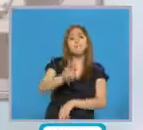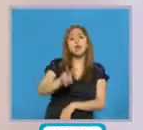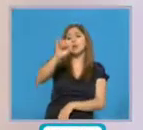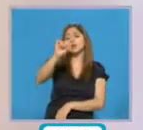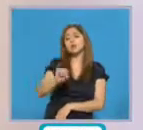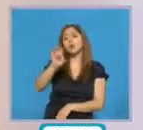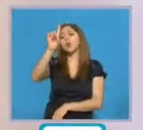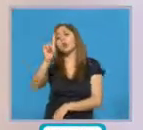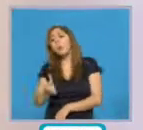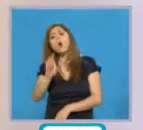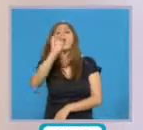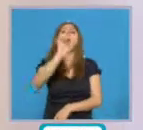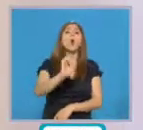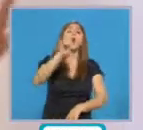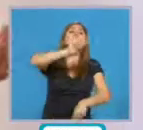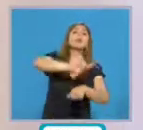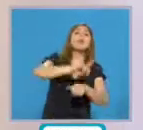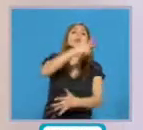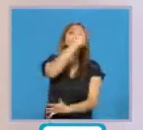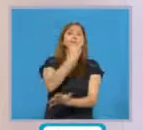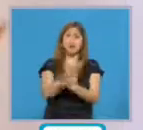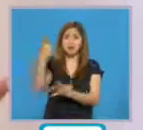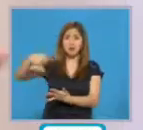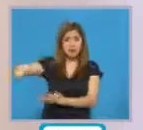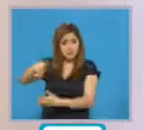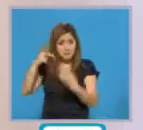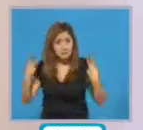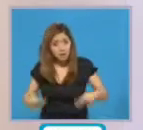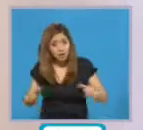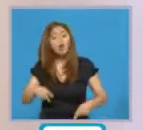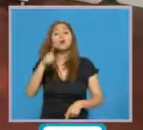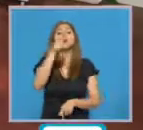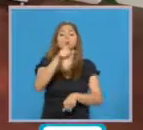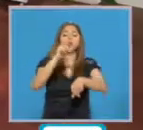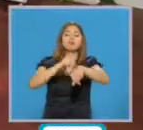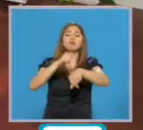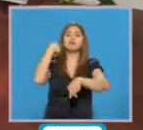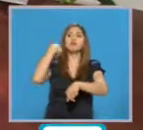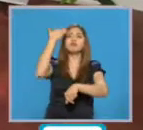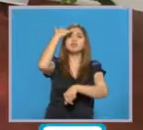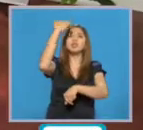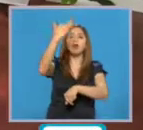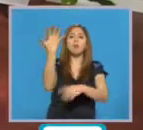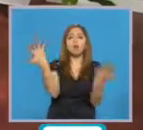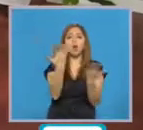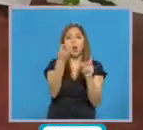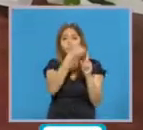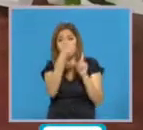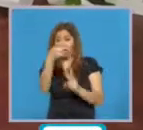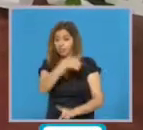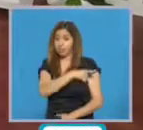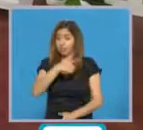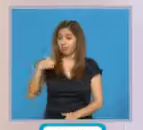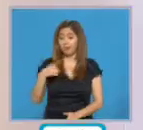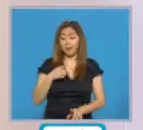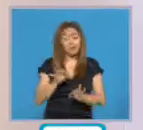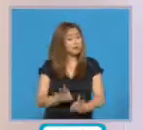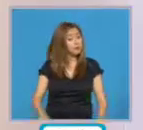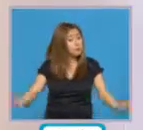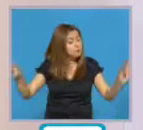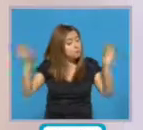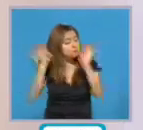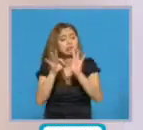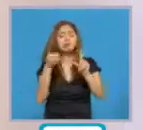trabajar en días festivos y darte tus tiempos cuando tú lo requieras, Ok. pero ser muy organizado. La organización es